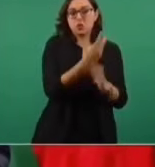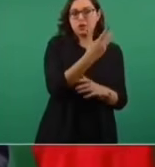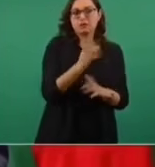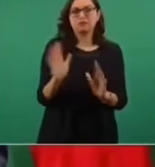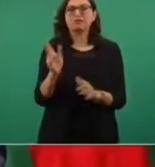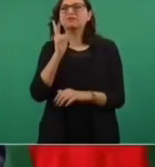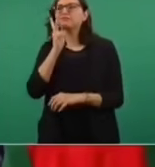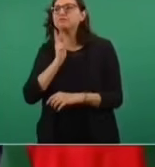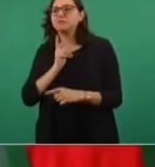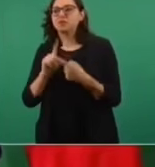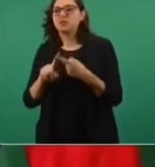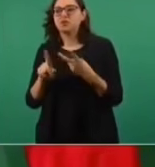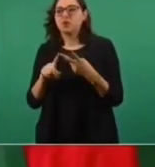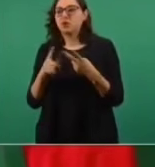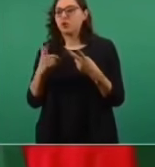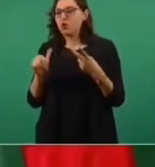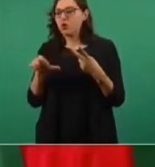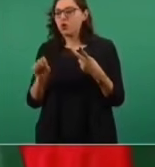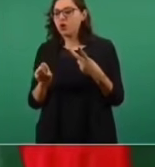el gas,